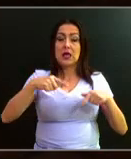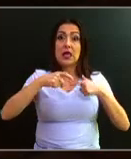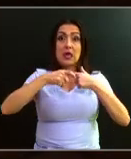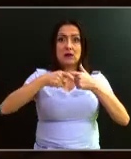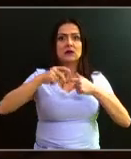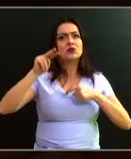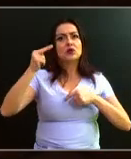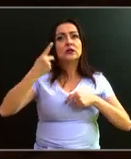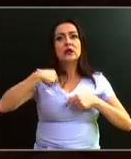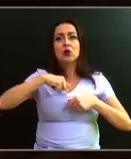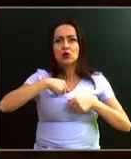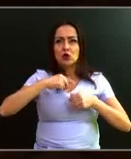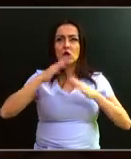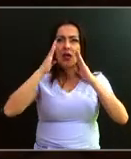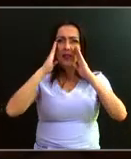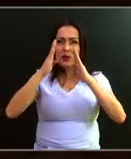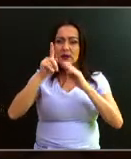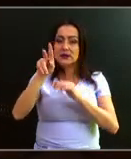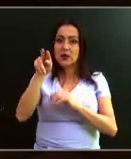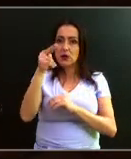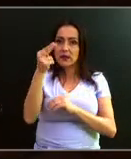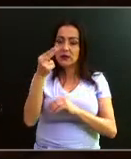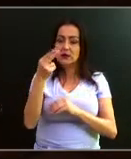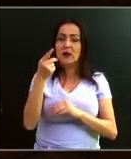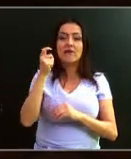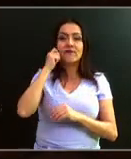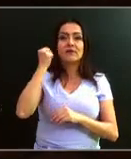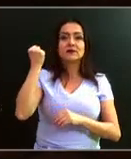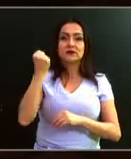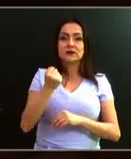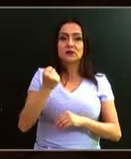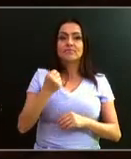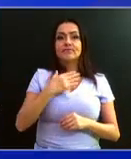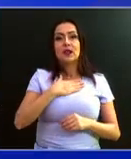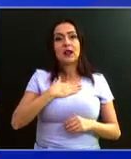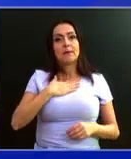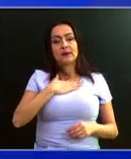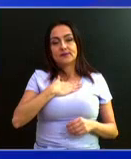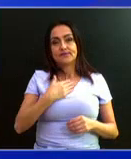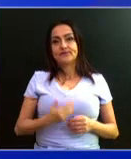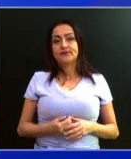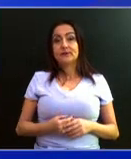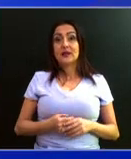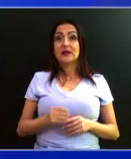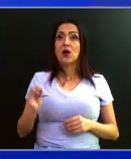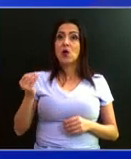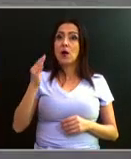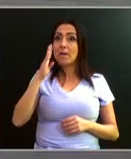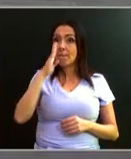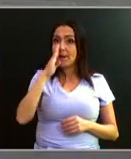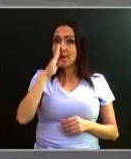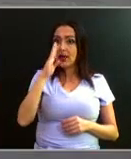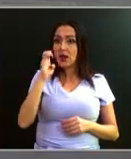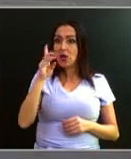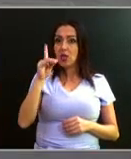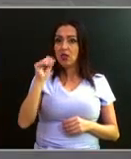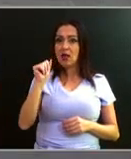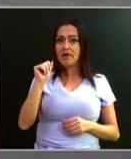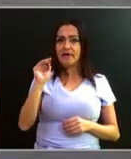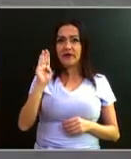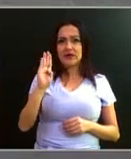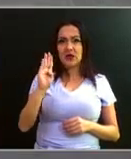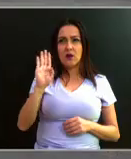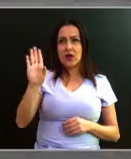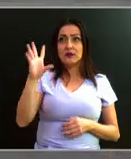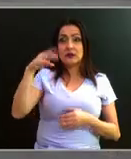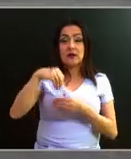Noticias pues, le dimos cobertura a este femicidio? Lamentablemente, pues esta joven madre, Loida Villalobos, ella